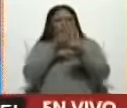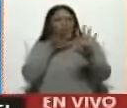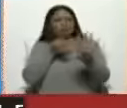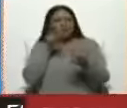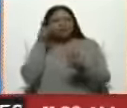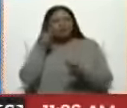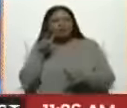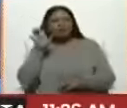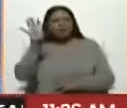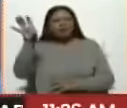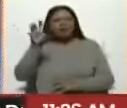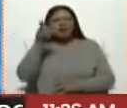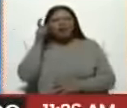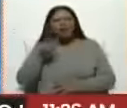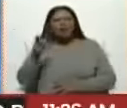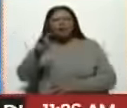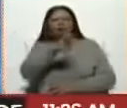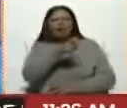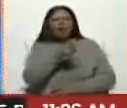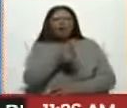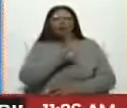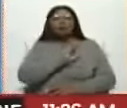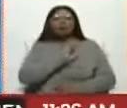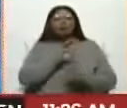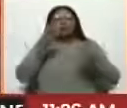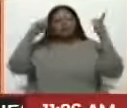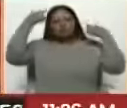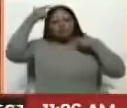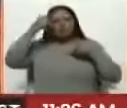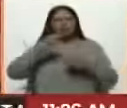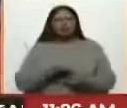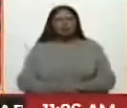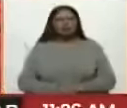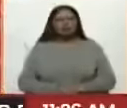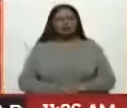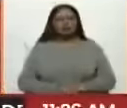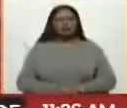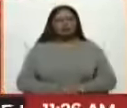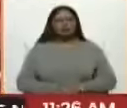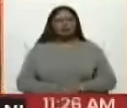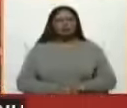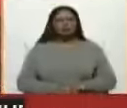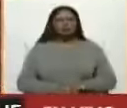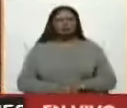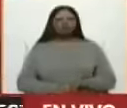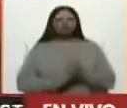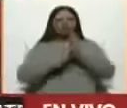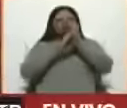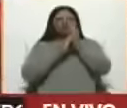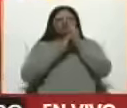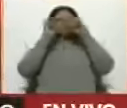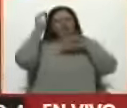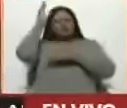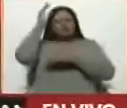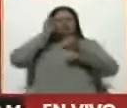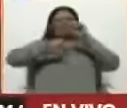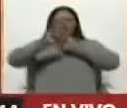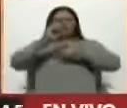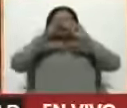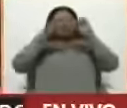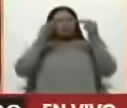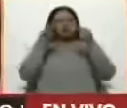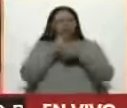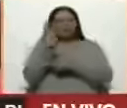el pueblo chavista. Los que tienen liderazgo en este país son los chavistas. Los que tienen capacidad de defender la paz,